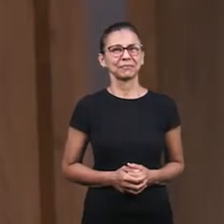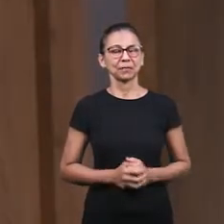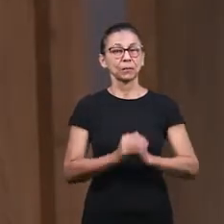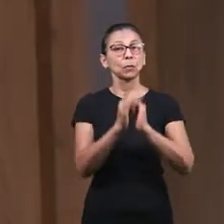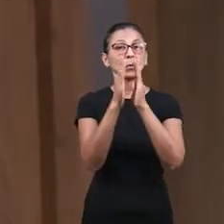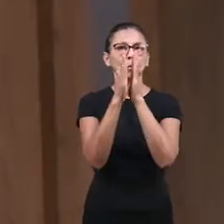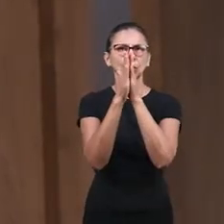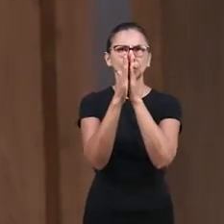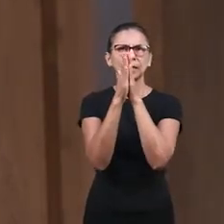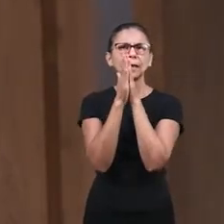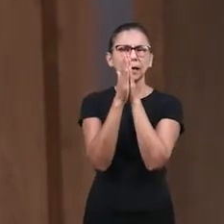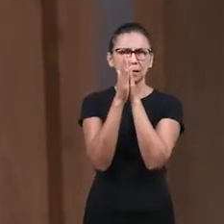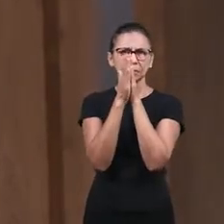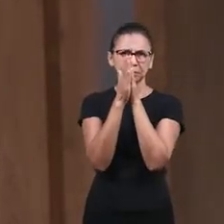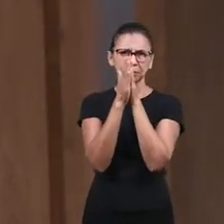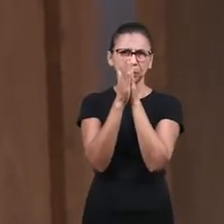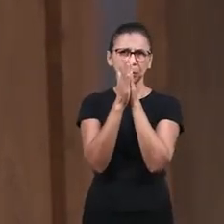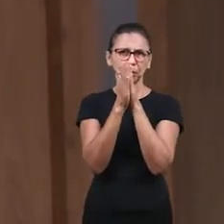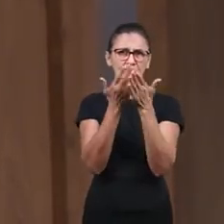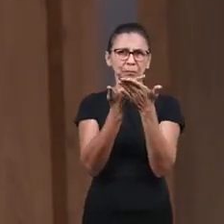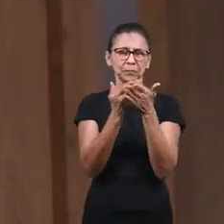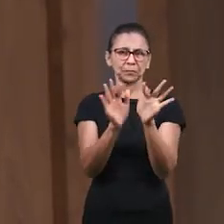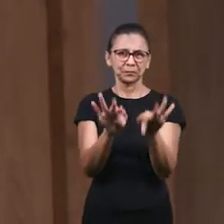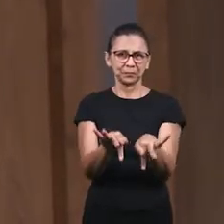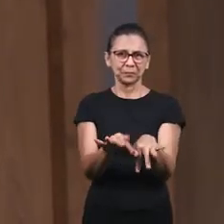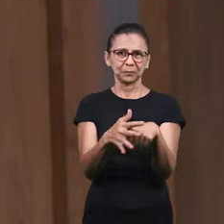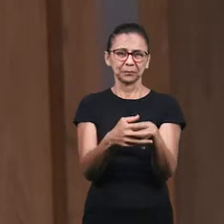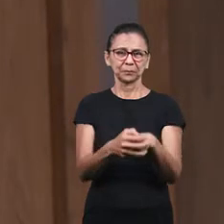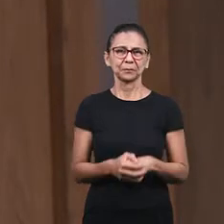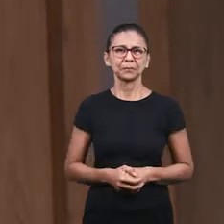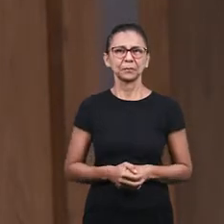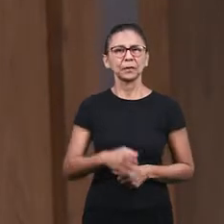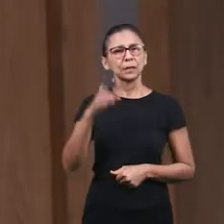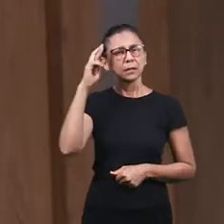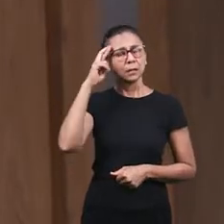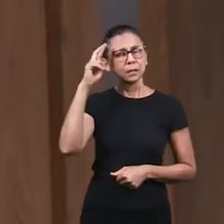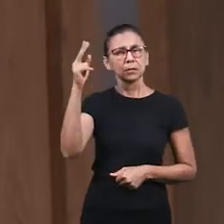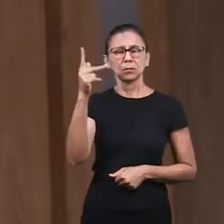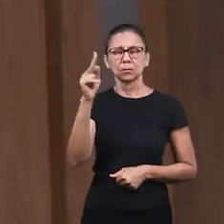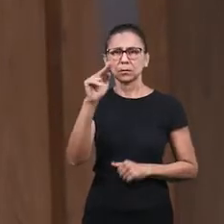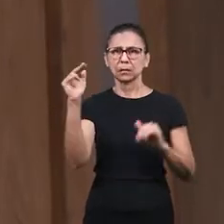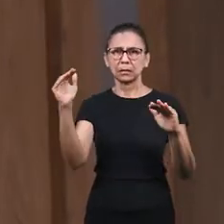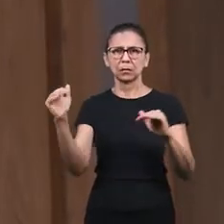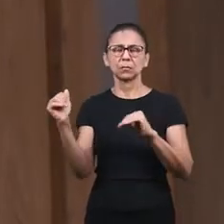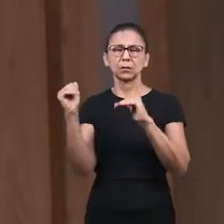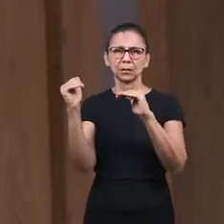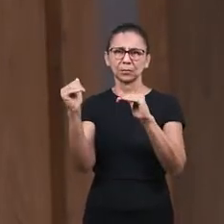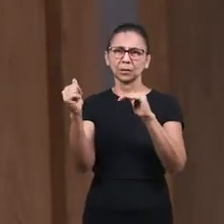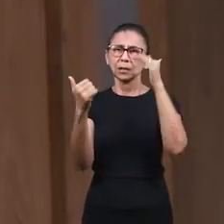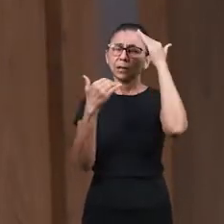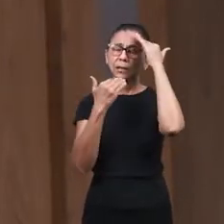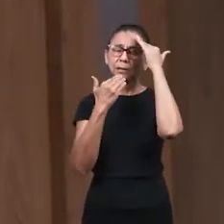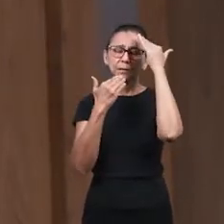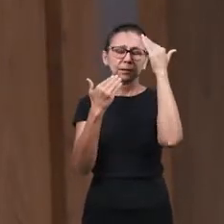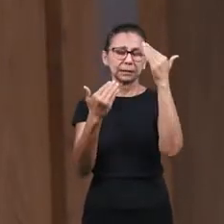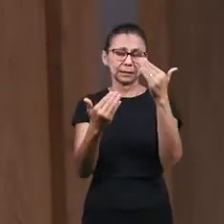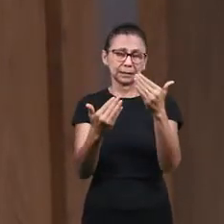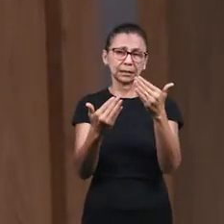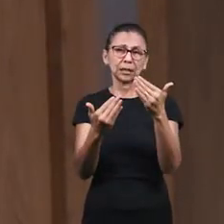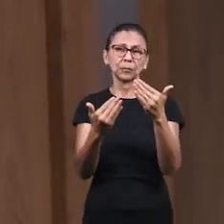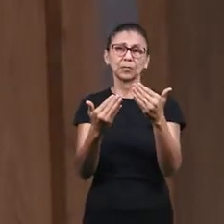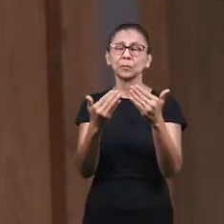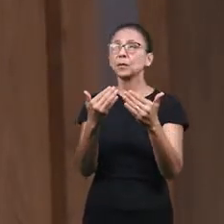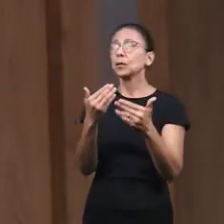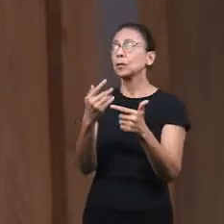Vamos ahora a orar a nuestro Dios para encerrar nuestra clase. Señor, loamos tu nombre, te